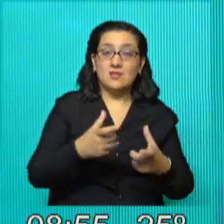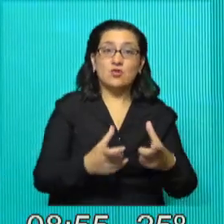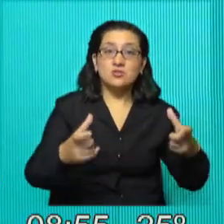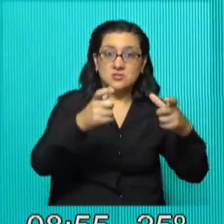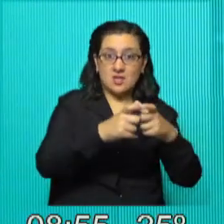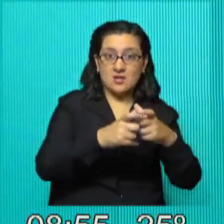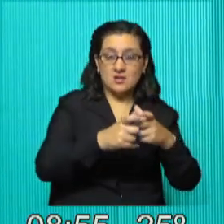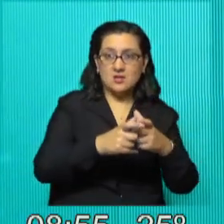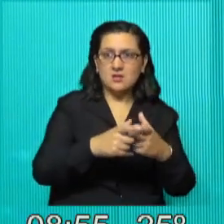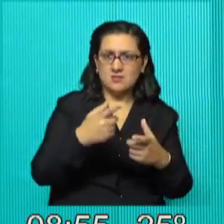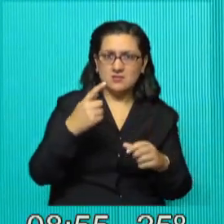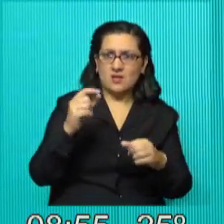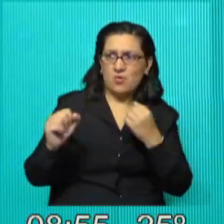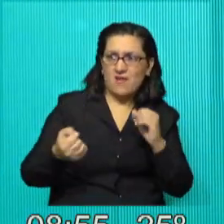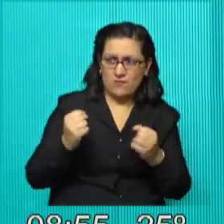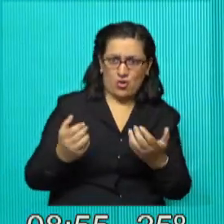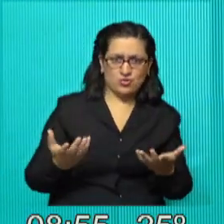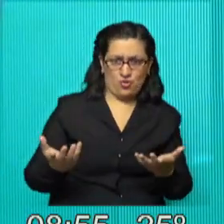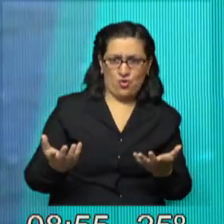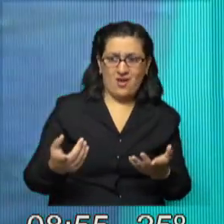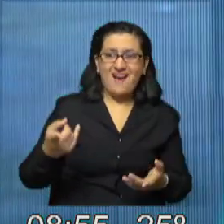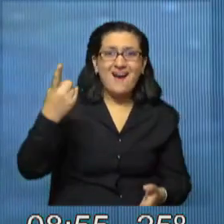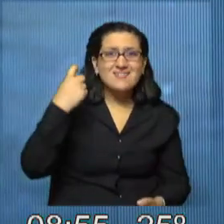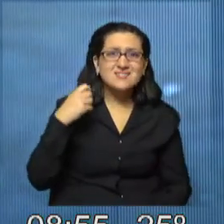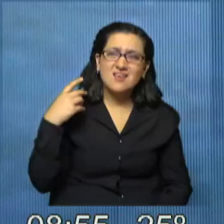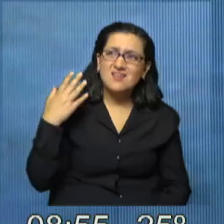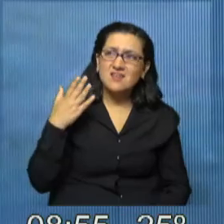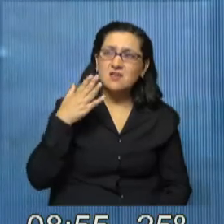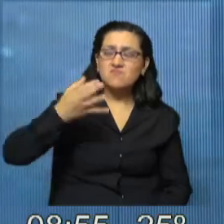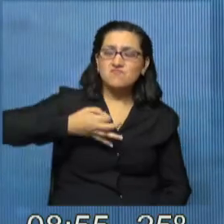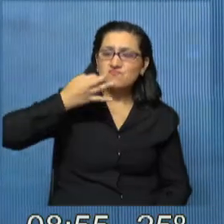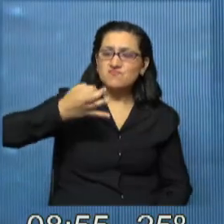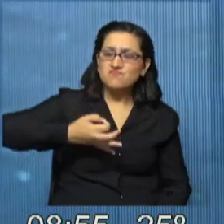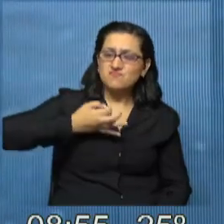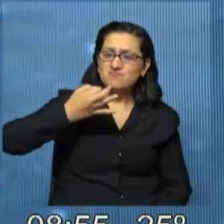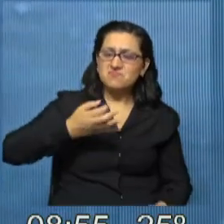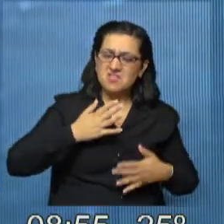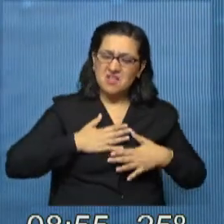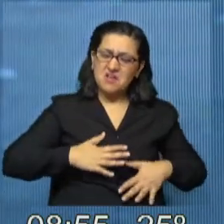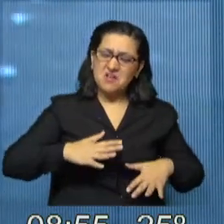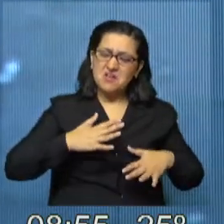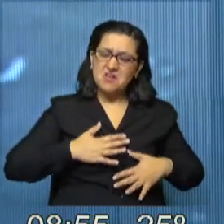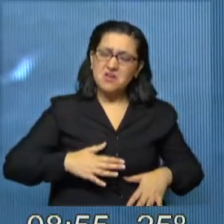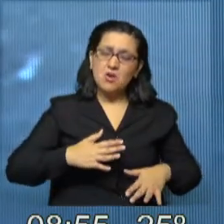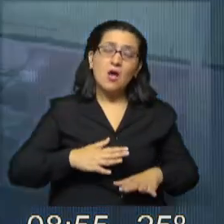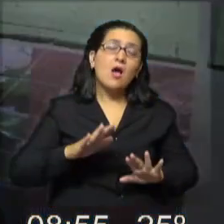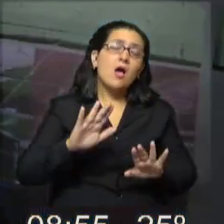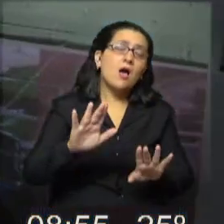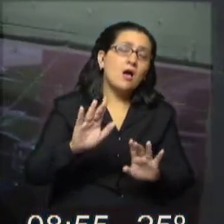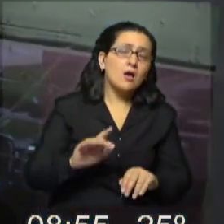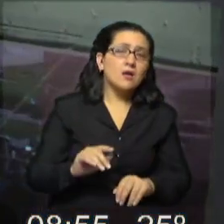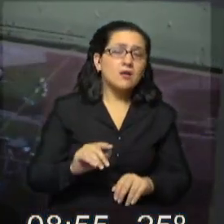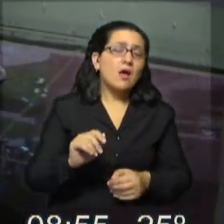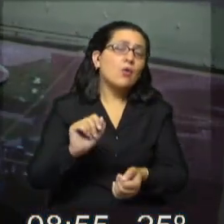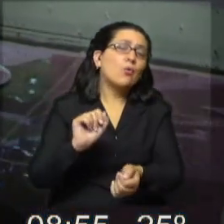uno lo ve bastante desencajado, bastante descentrado, ayer sale de forma muy tibia a condenar lo que tendría que